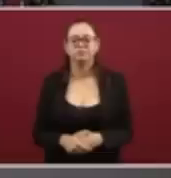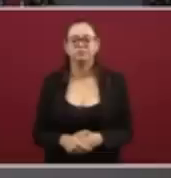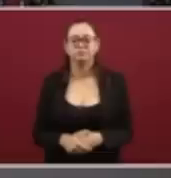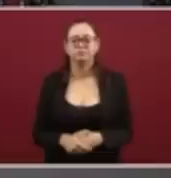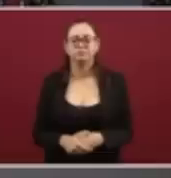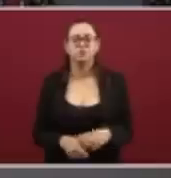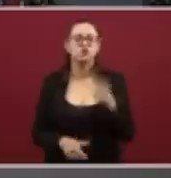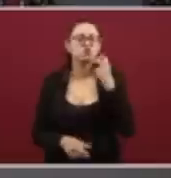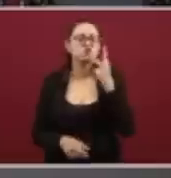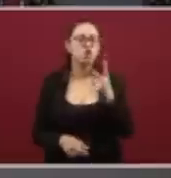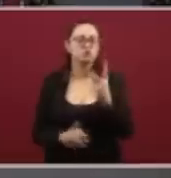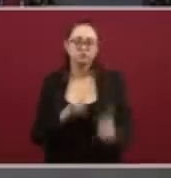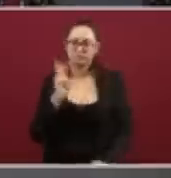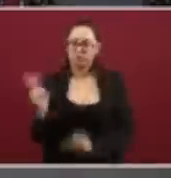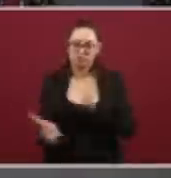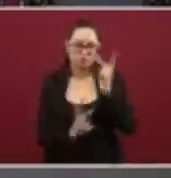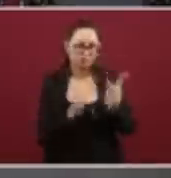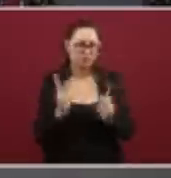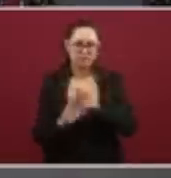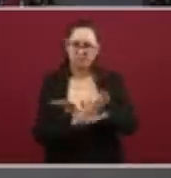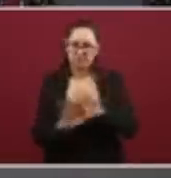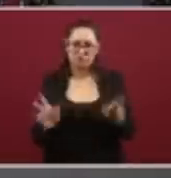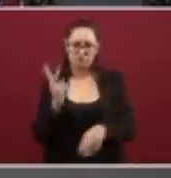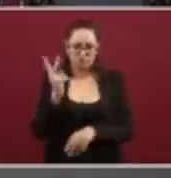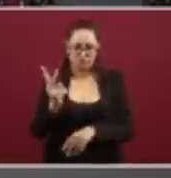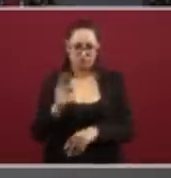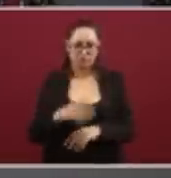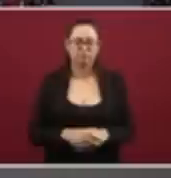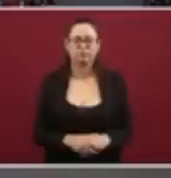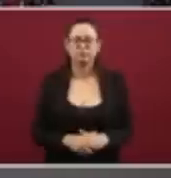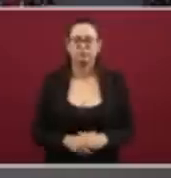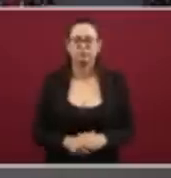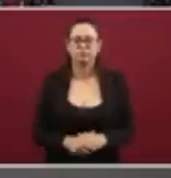2 más 2 más